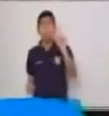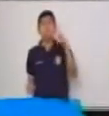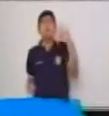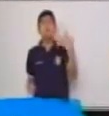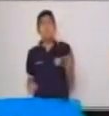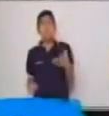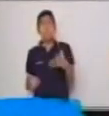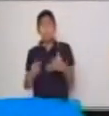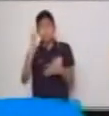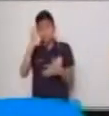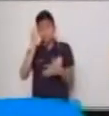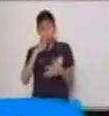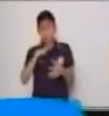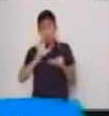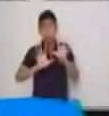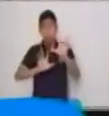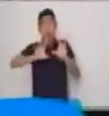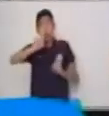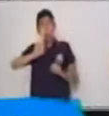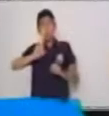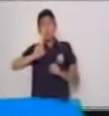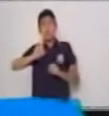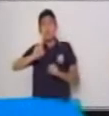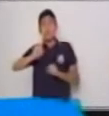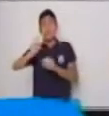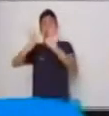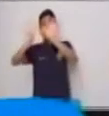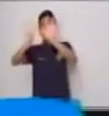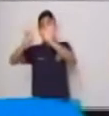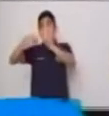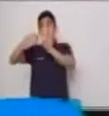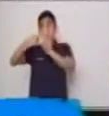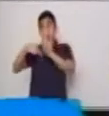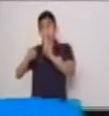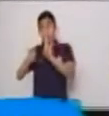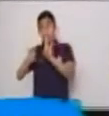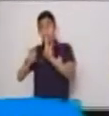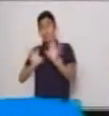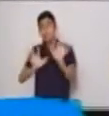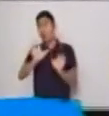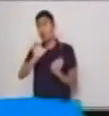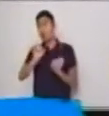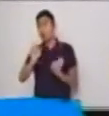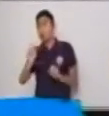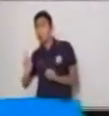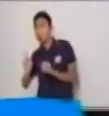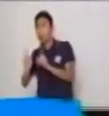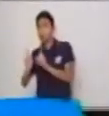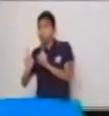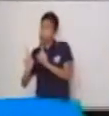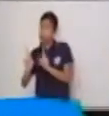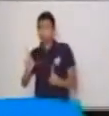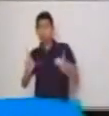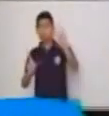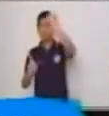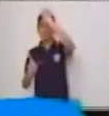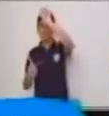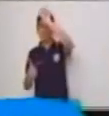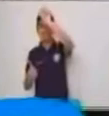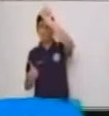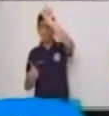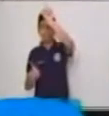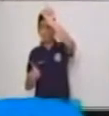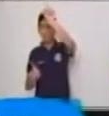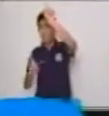que acompañaba al número 11. Entonces digo, 9 más 2, 11.